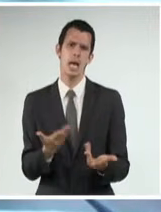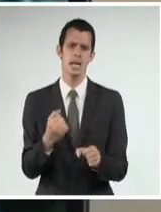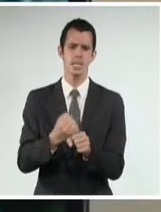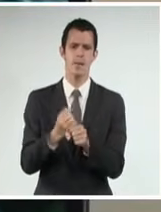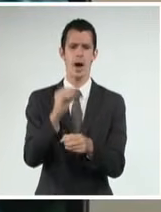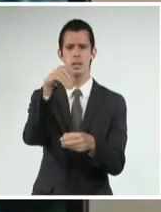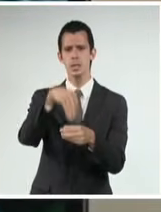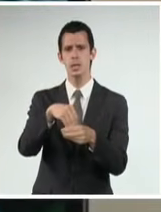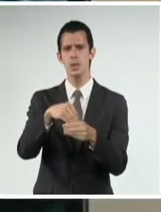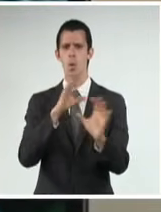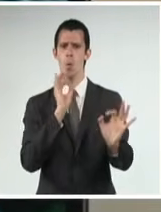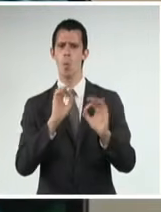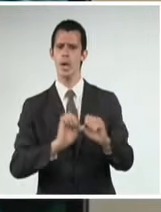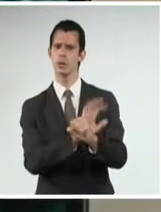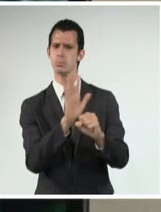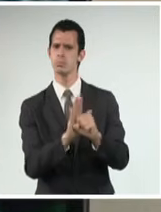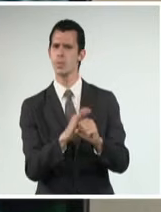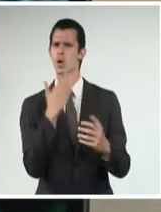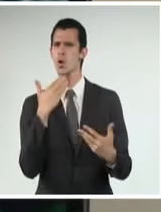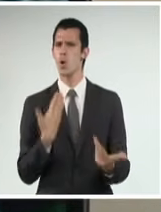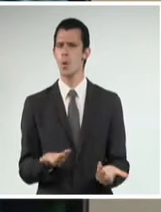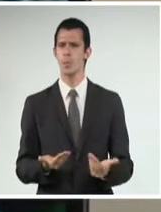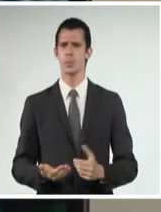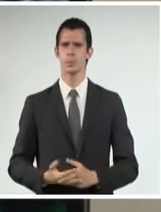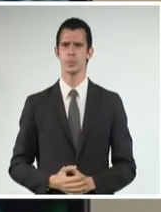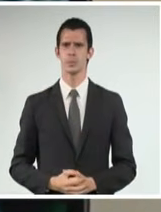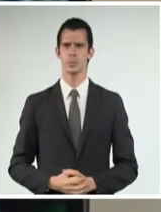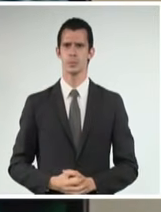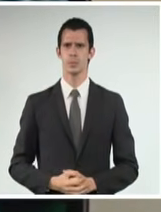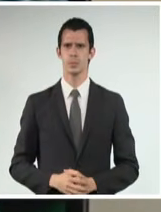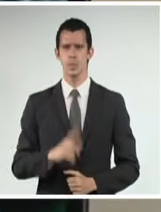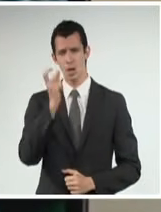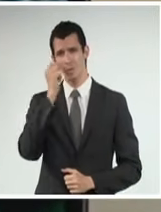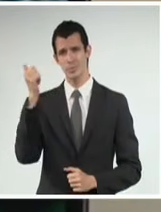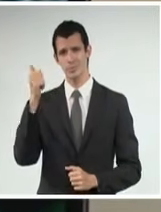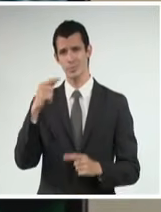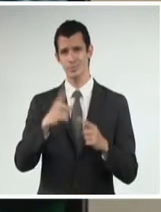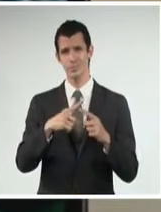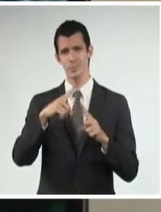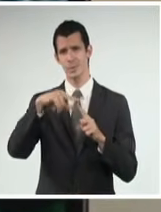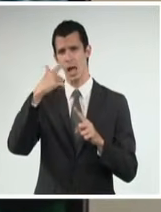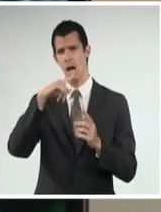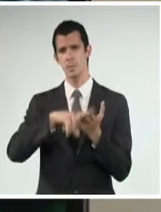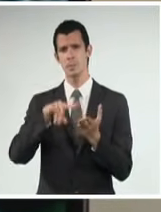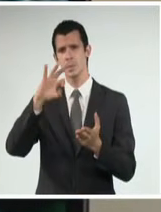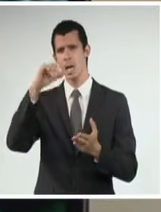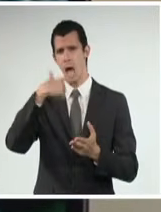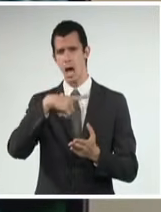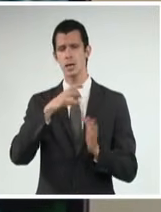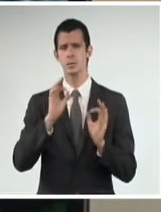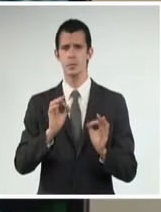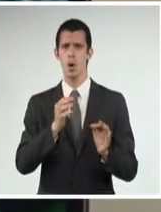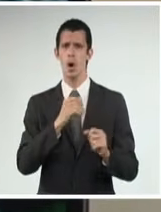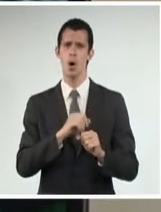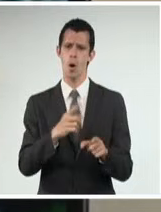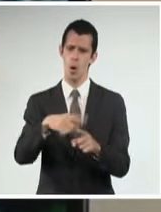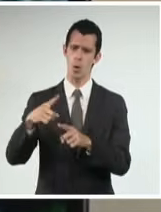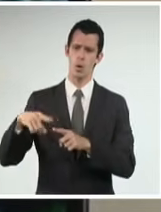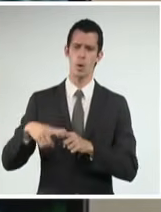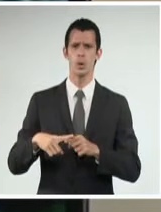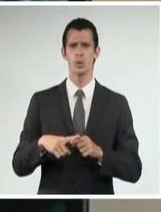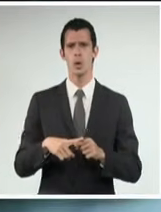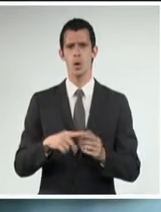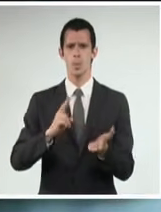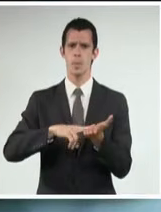que un equipo de trabajo liderado por el viceprimer ministro Jorge Luis Tapia Fonseca, el miembro del secretariado del Comité Central del Partido Félix Duarte y